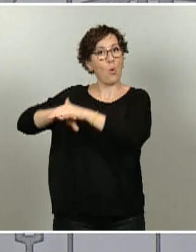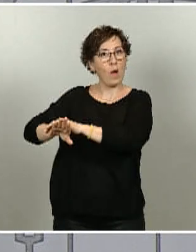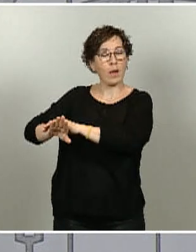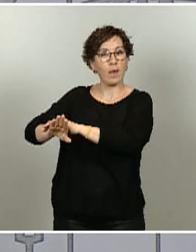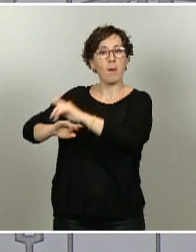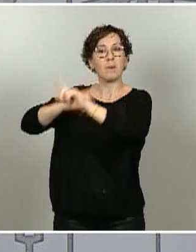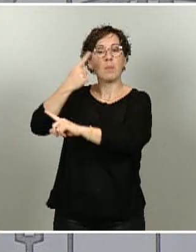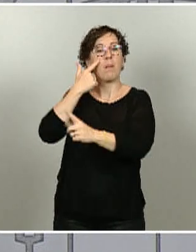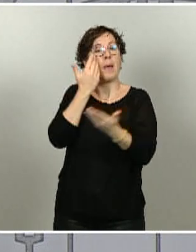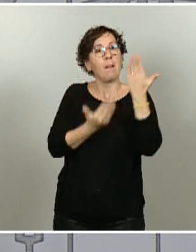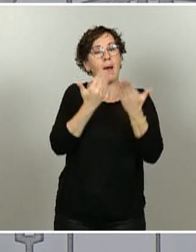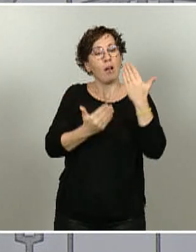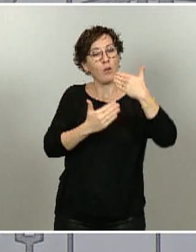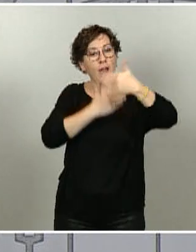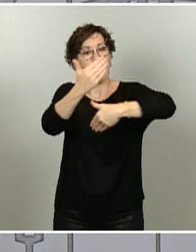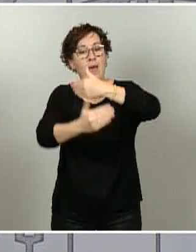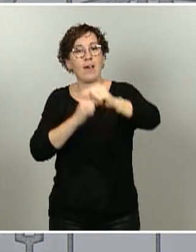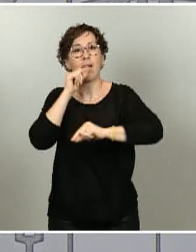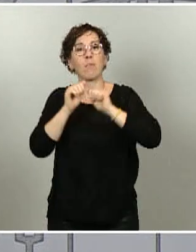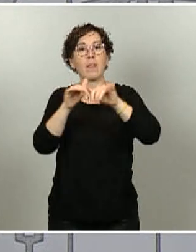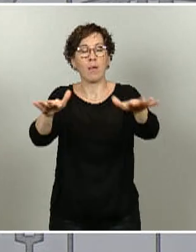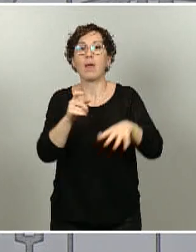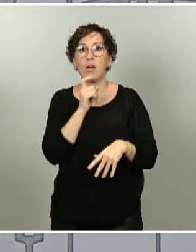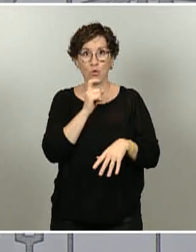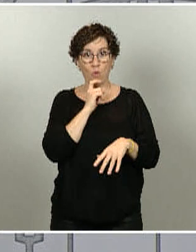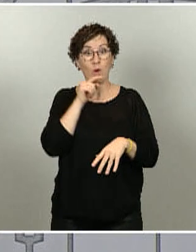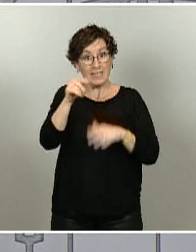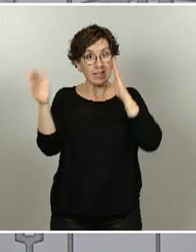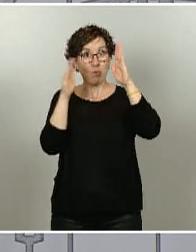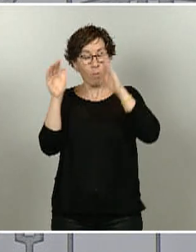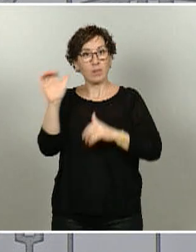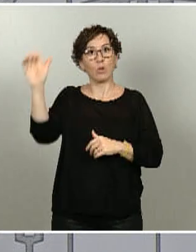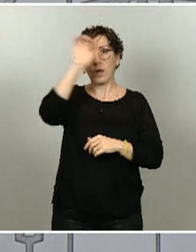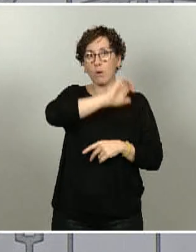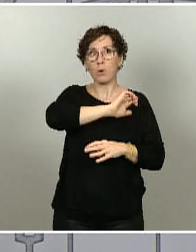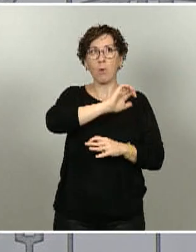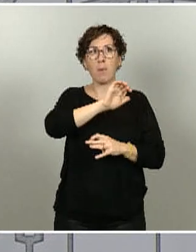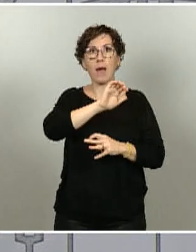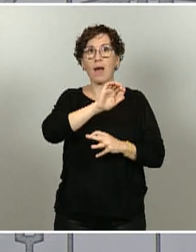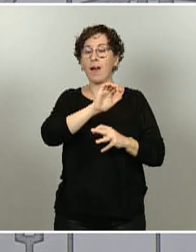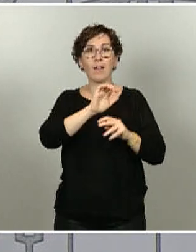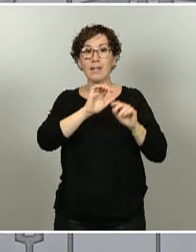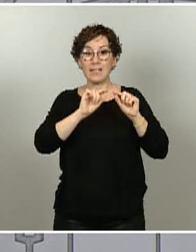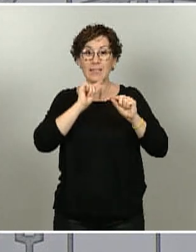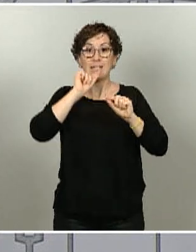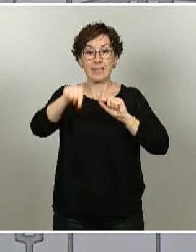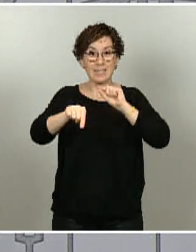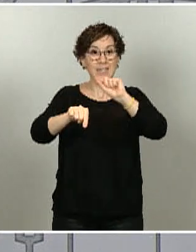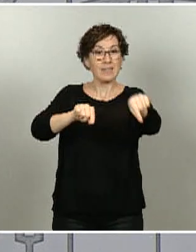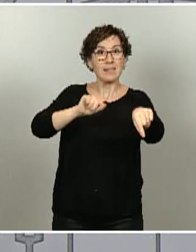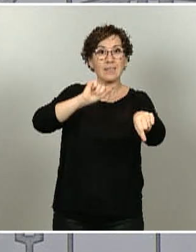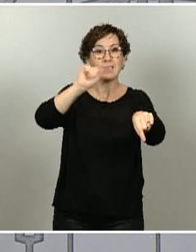evolución de la epidemia en un momento en el que en Europa había únicamente cadenas de transmisión relativamente localizadas,